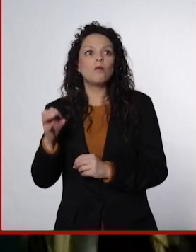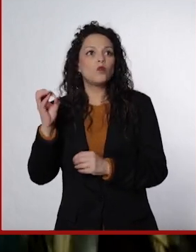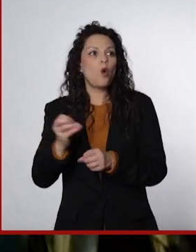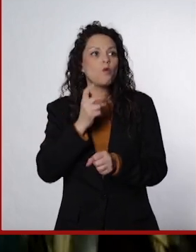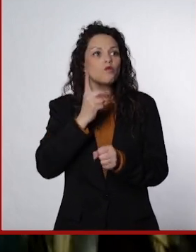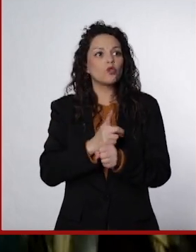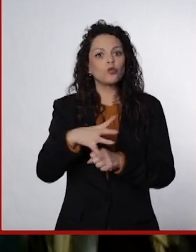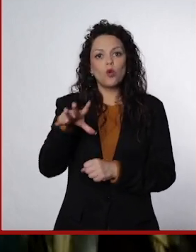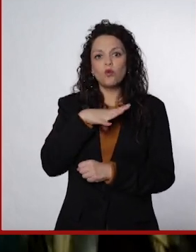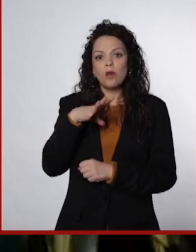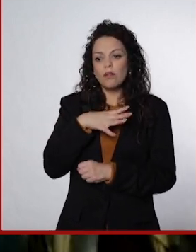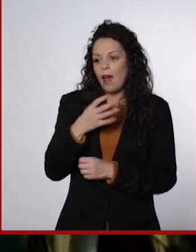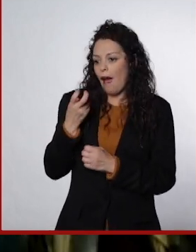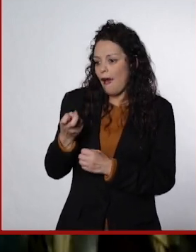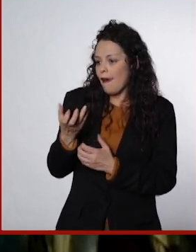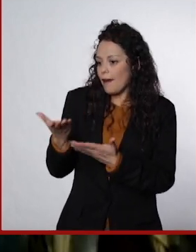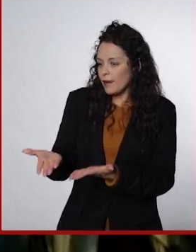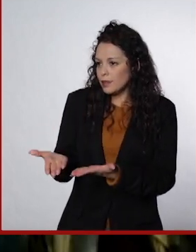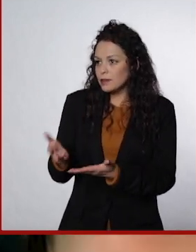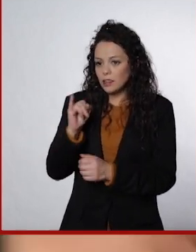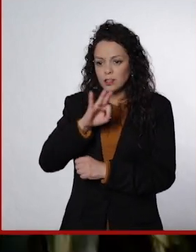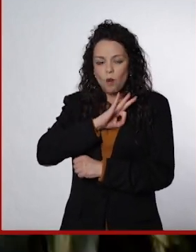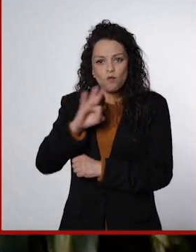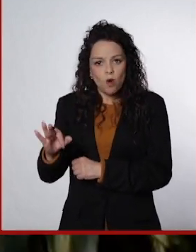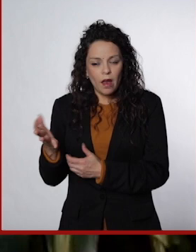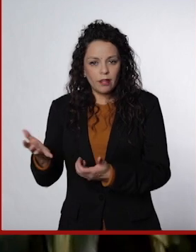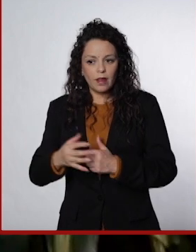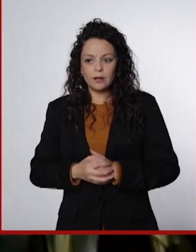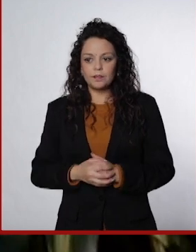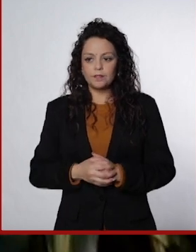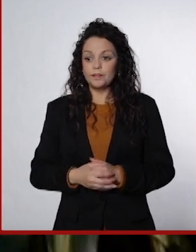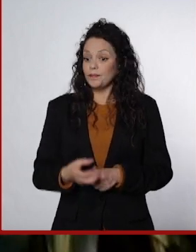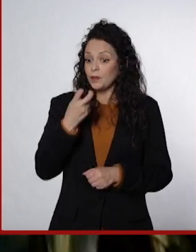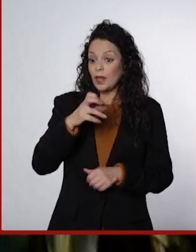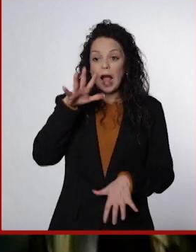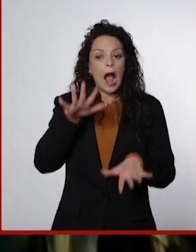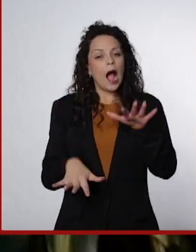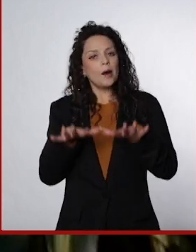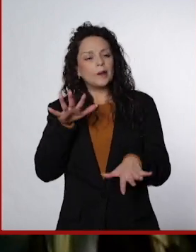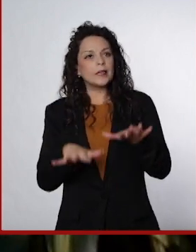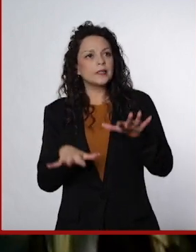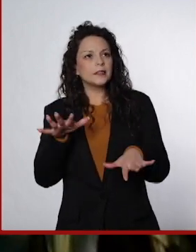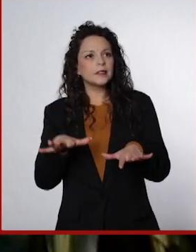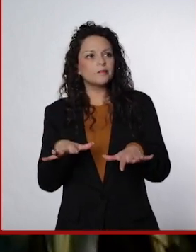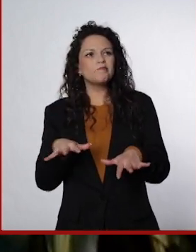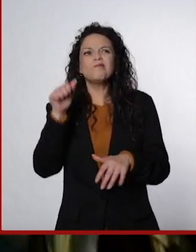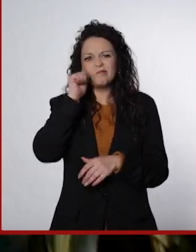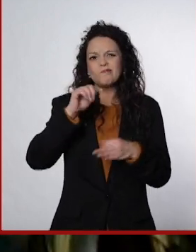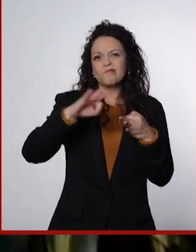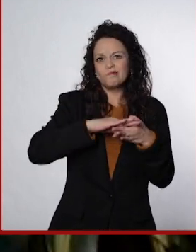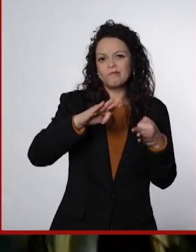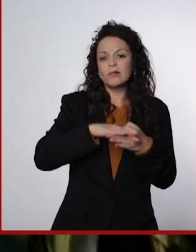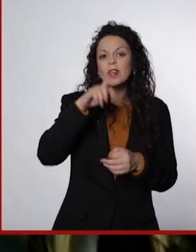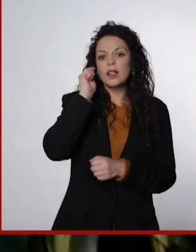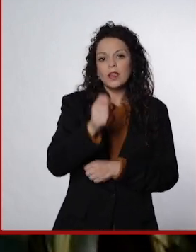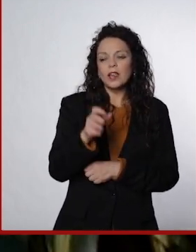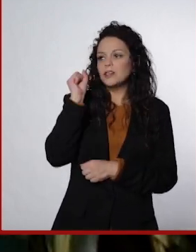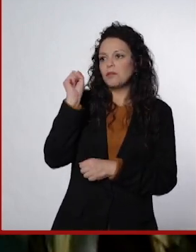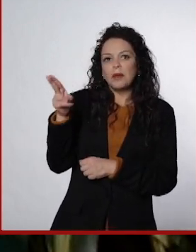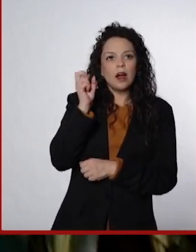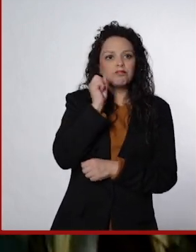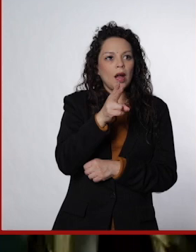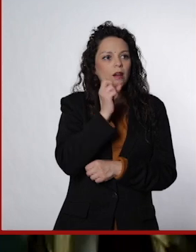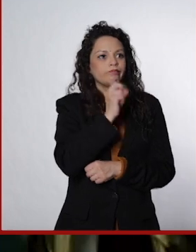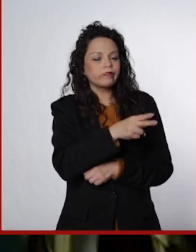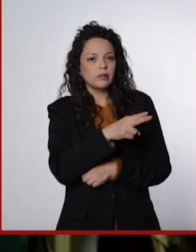que están disponibles ahí, si yo qué sé, y eso a veces, a menudo es más, creo que tiene que ver como con privilegios, que o sea,